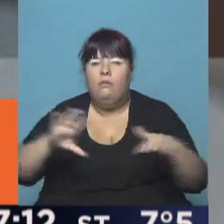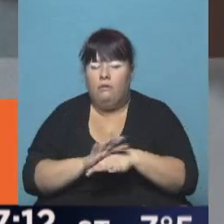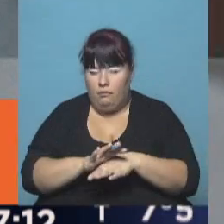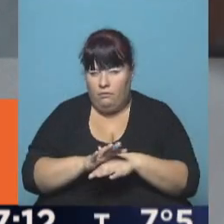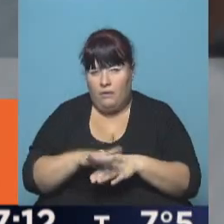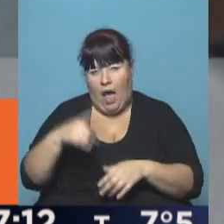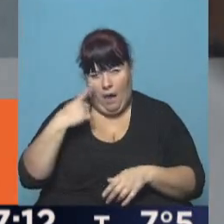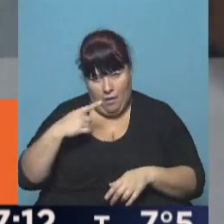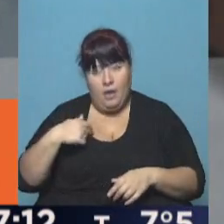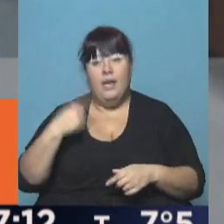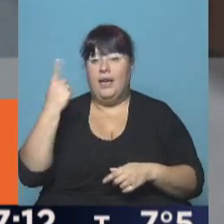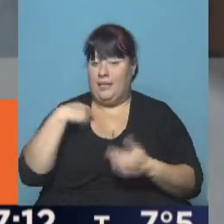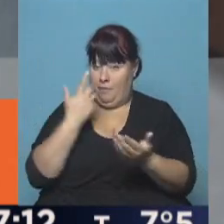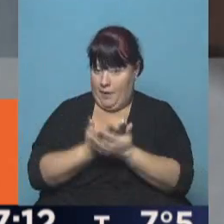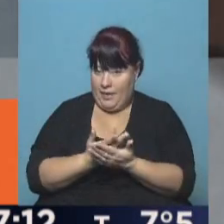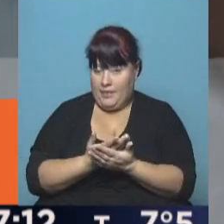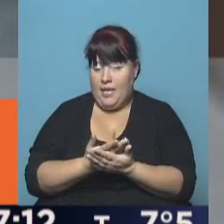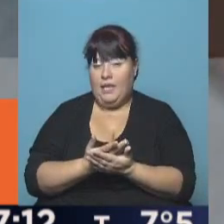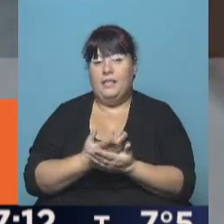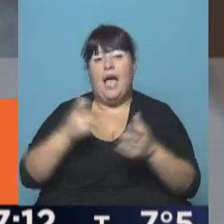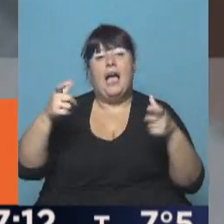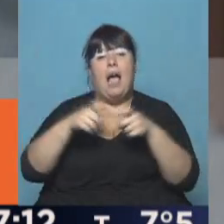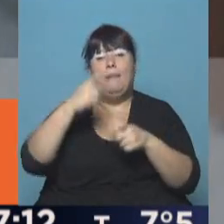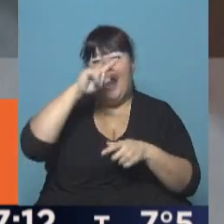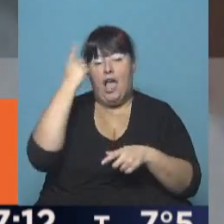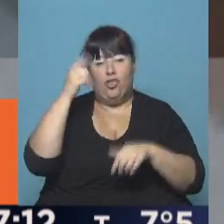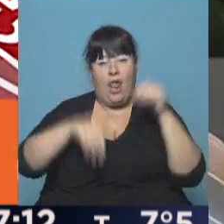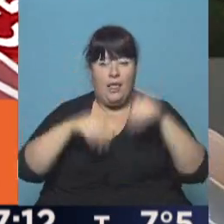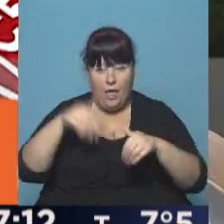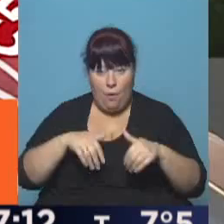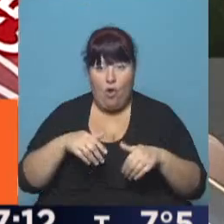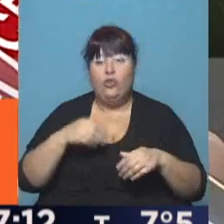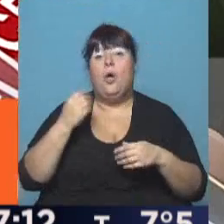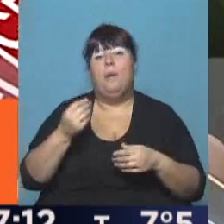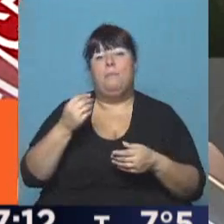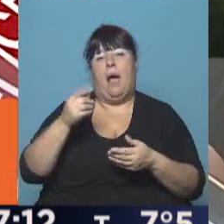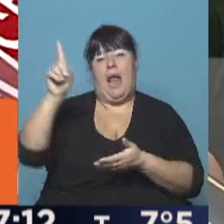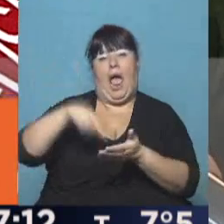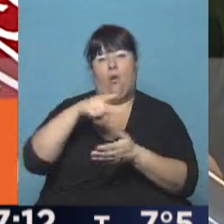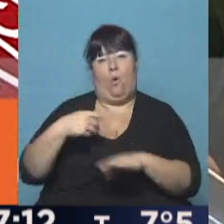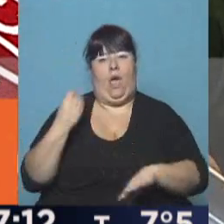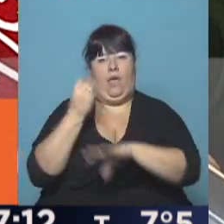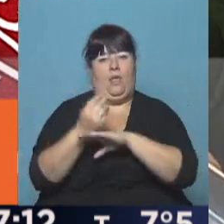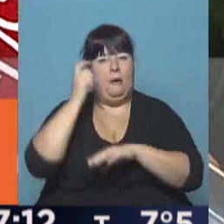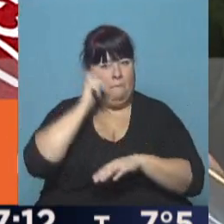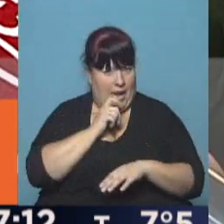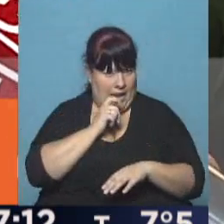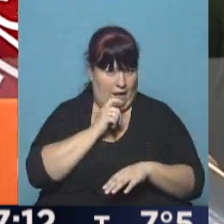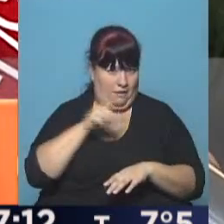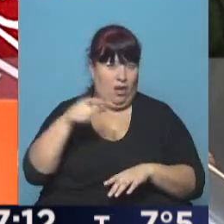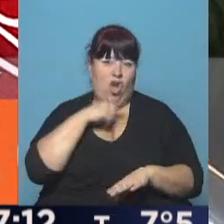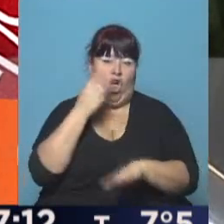acabamos de presentar en la micro oscuridad tiene la cámara nacional electoral para impugnar la candidatura de eminem antes que